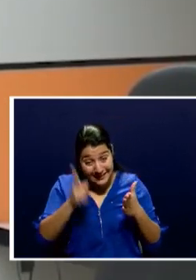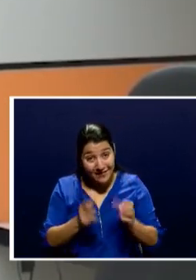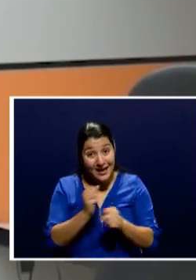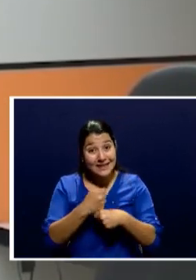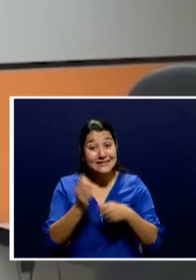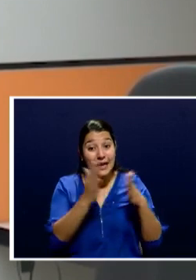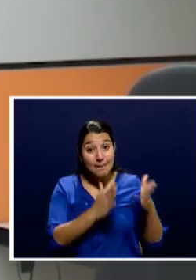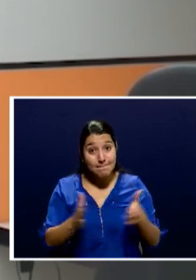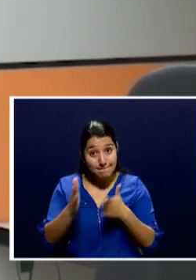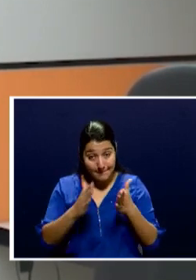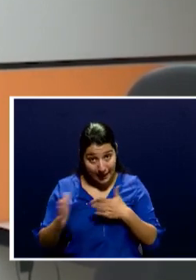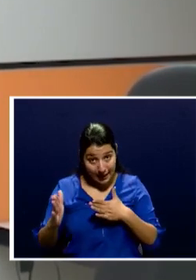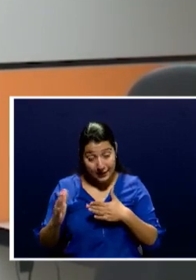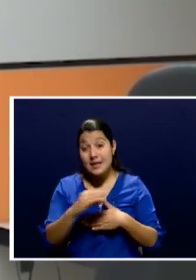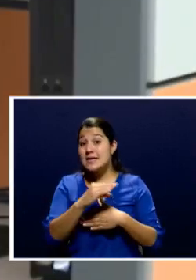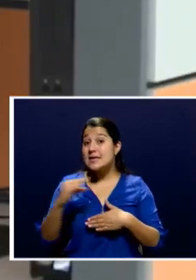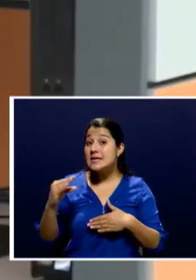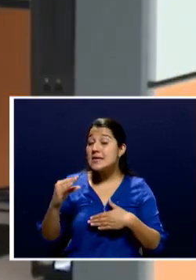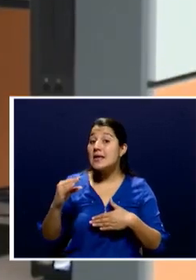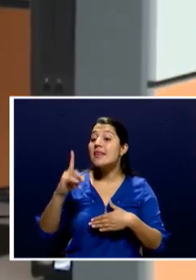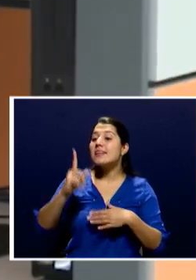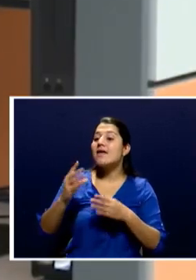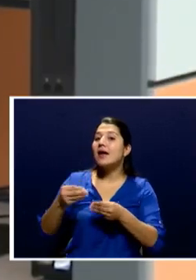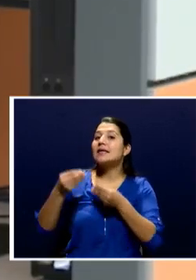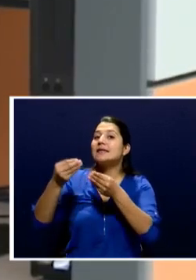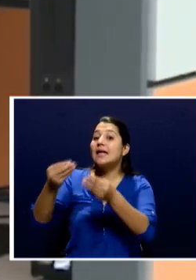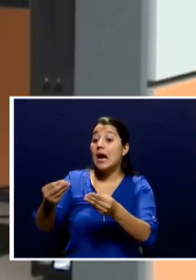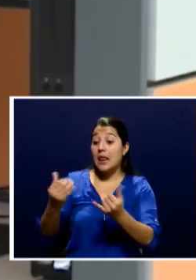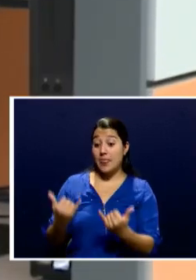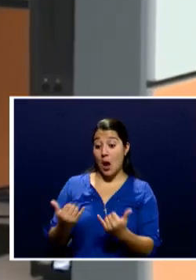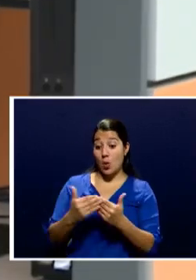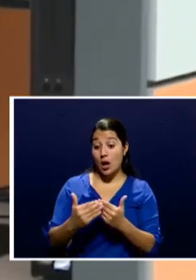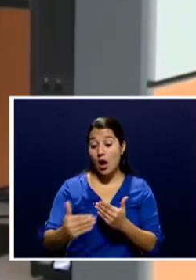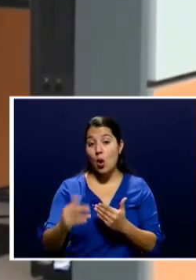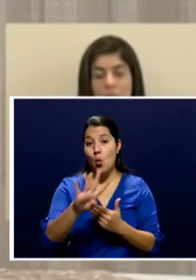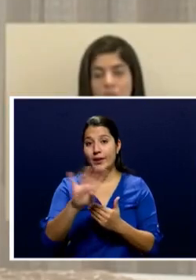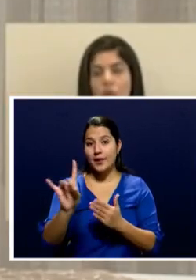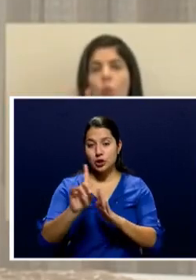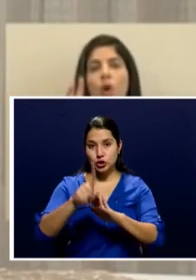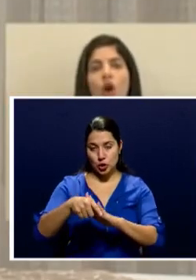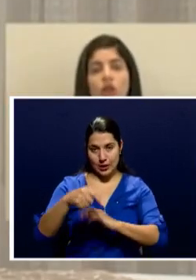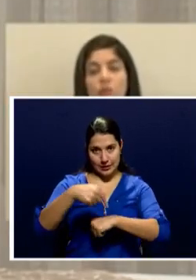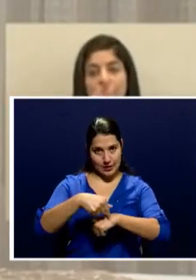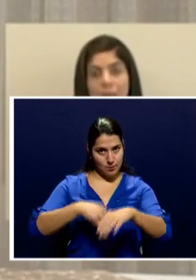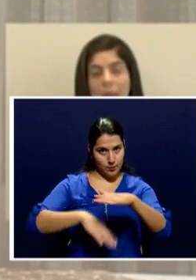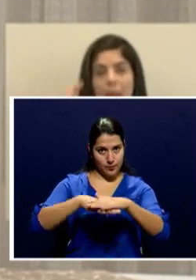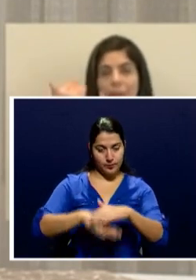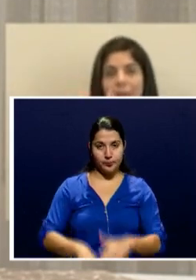en 48 horas a partir de la entrada en vigencia de la directriz, según dijo.